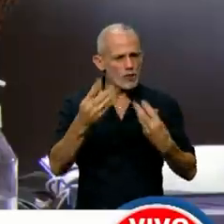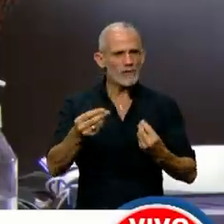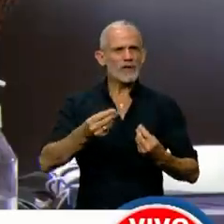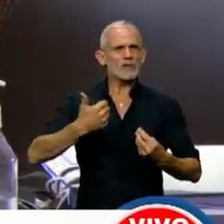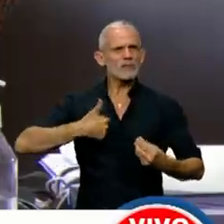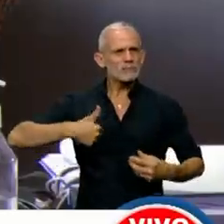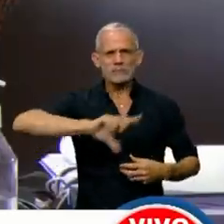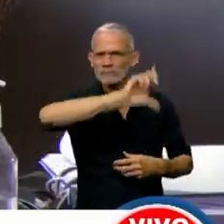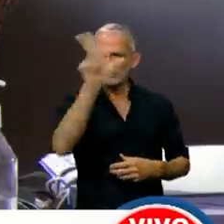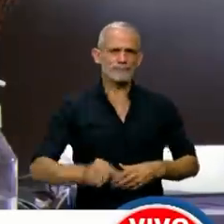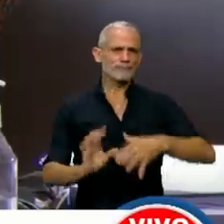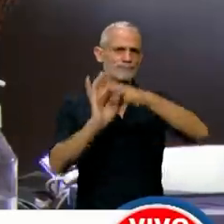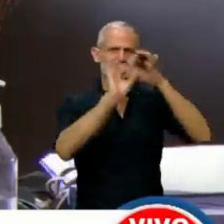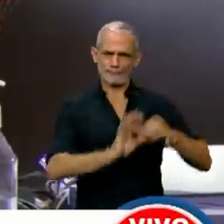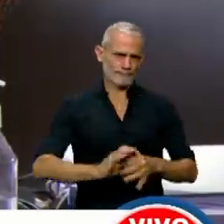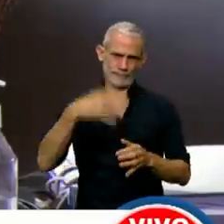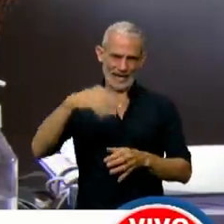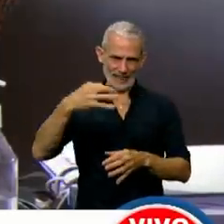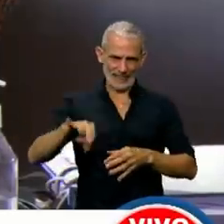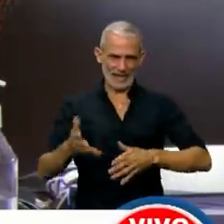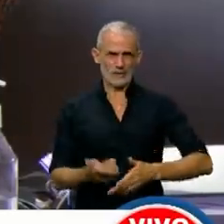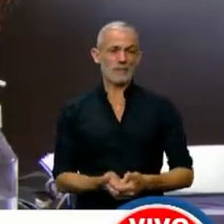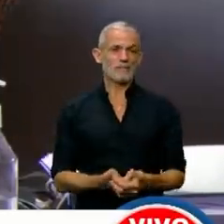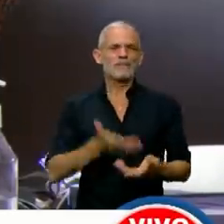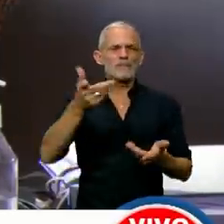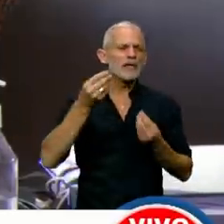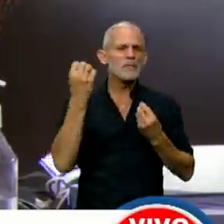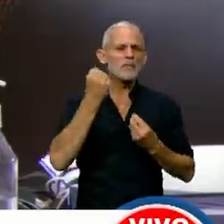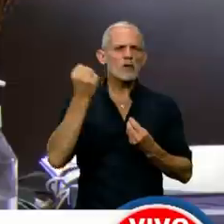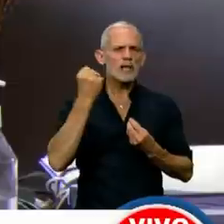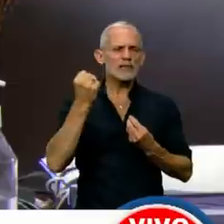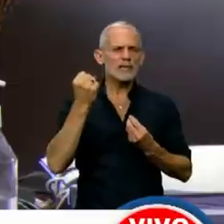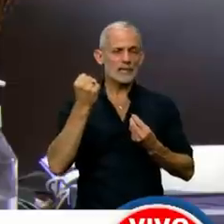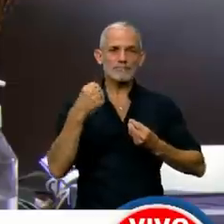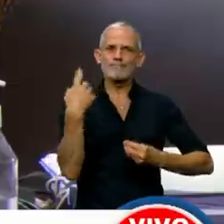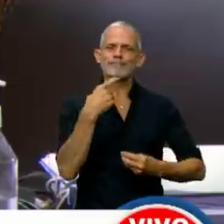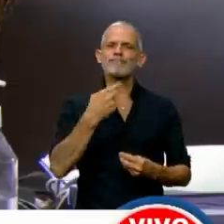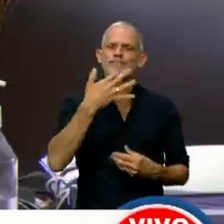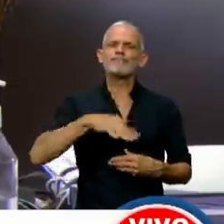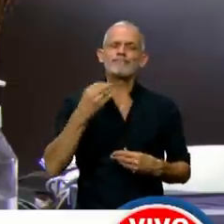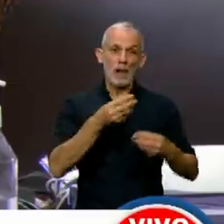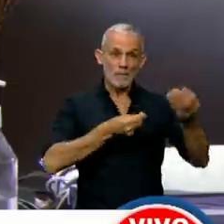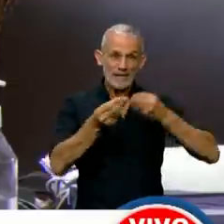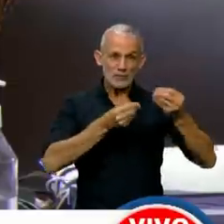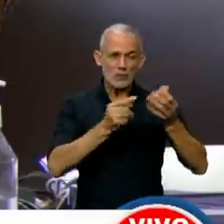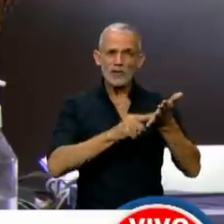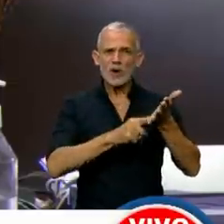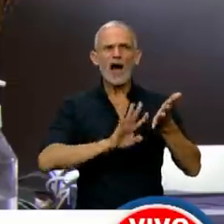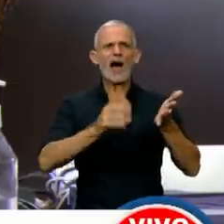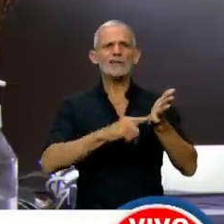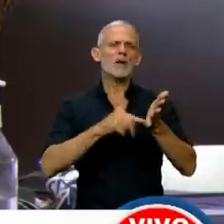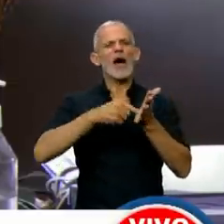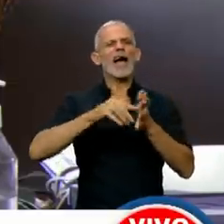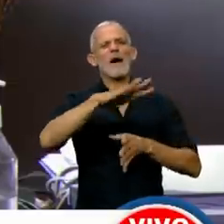federalismo es muy importante entender que el presupuesto no es solamente para